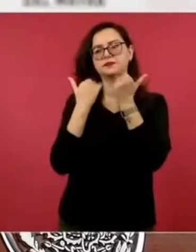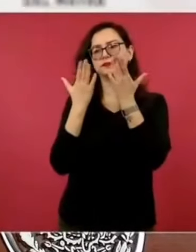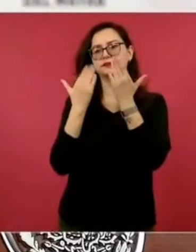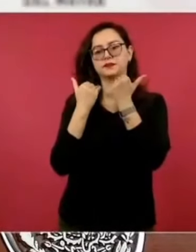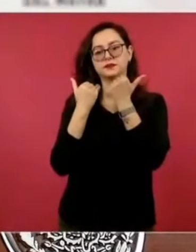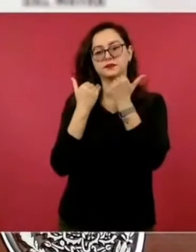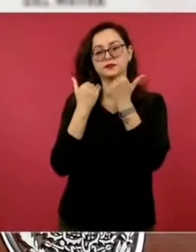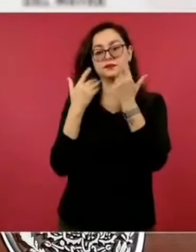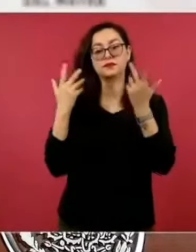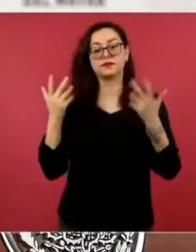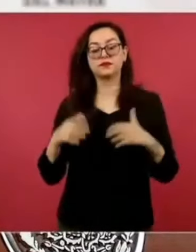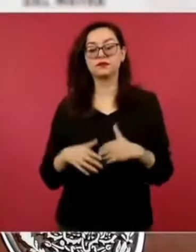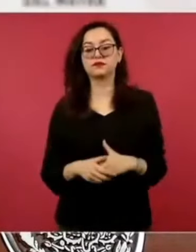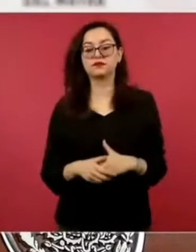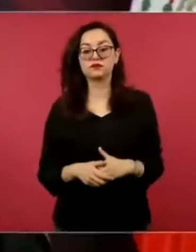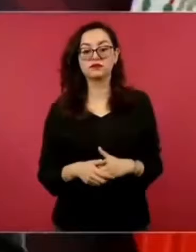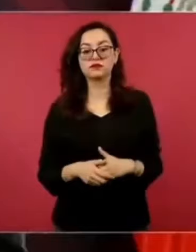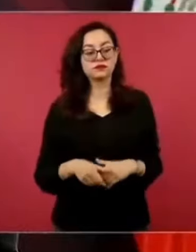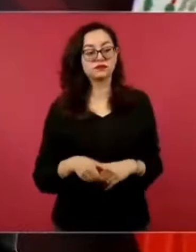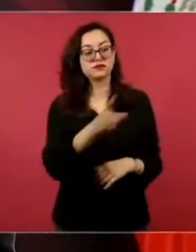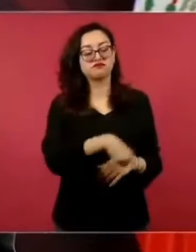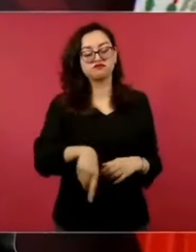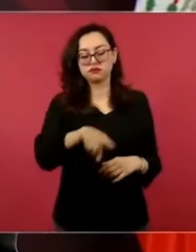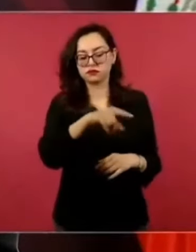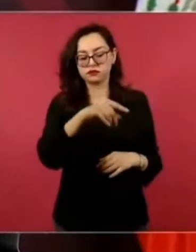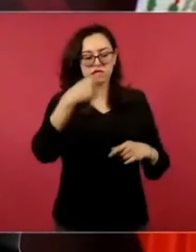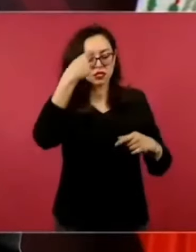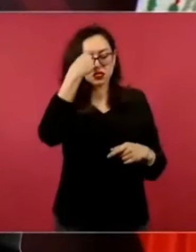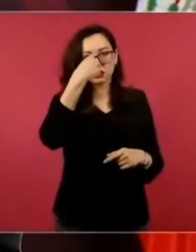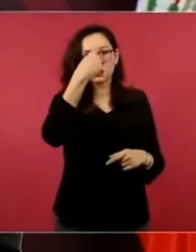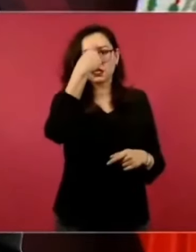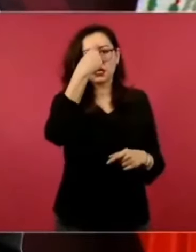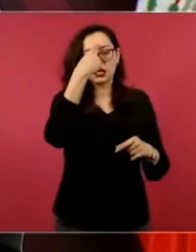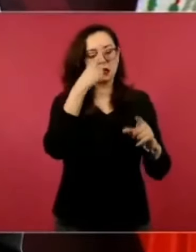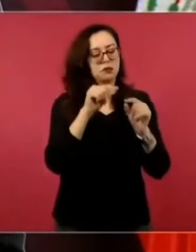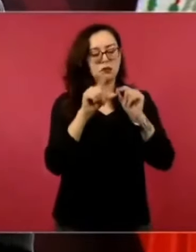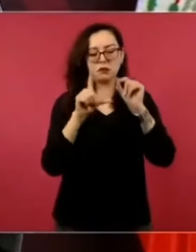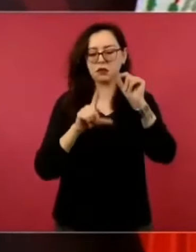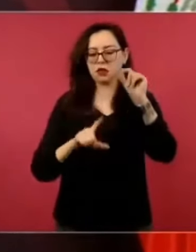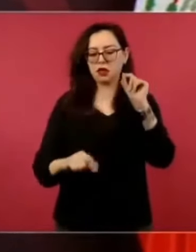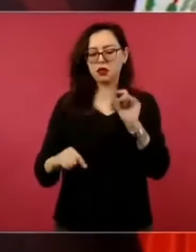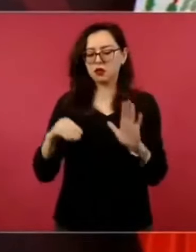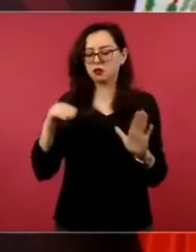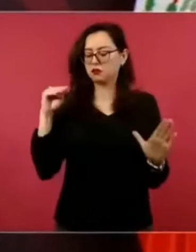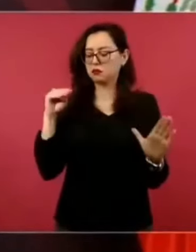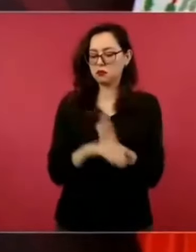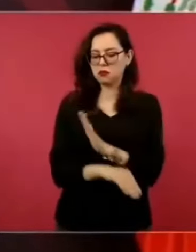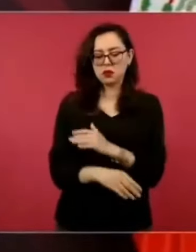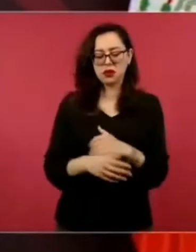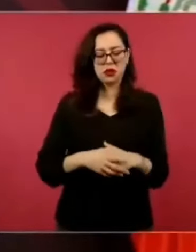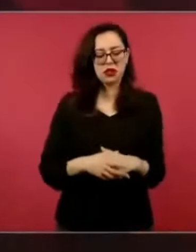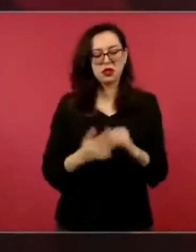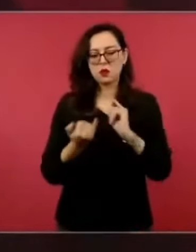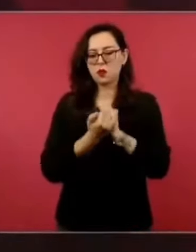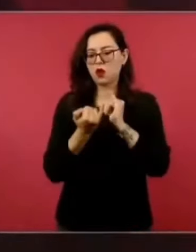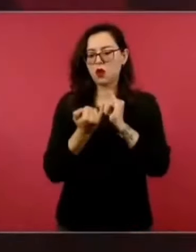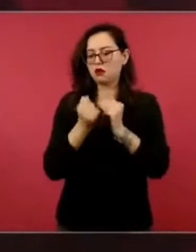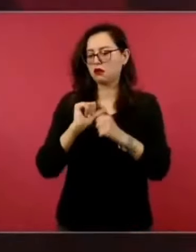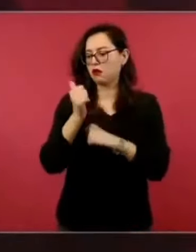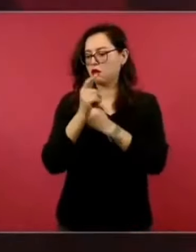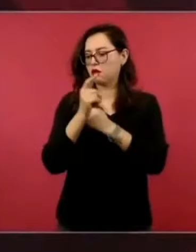que se está destruyendo el país que somos no sé qué otro